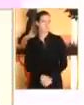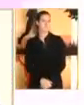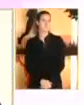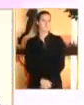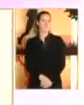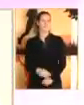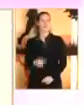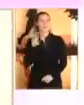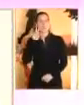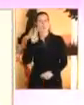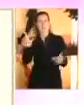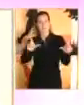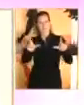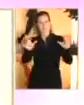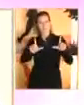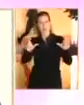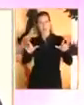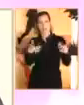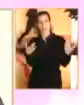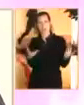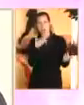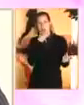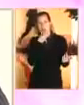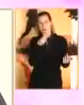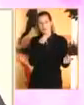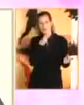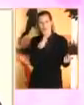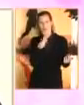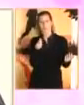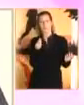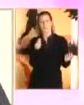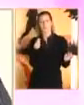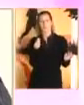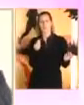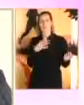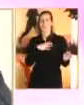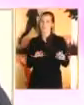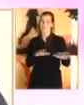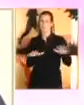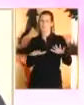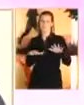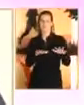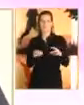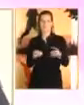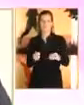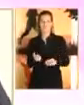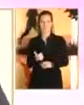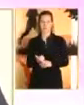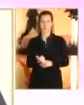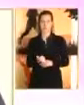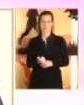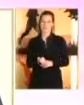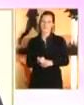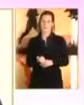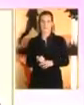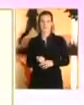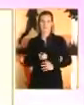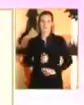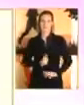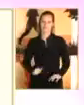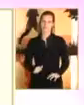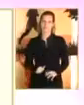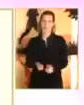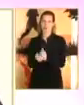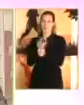Mira, Diego en la tele. ¡Hala, qué guapo, Diego! Sales en la tele. Es un poco bruto, como podemos ver. ¿A quién habrá salido? A ver